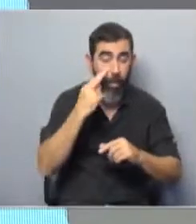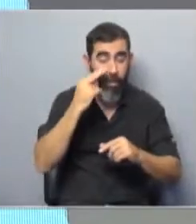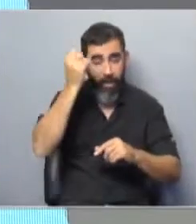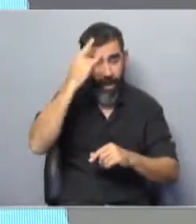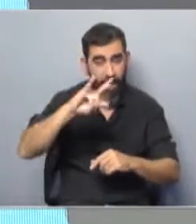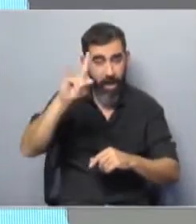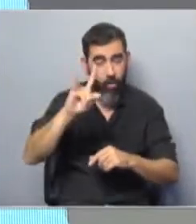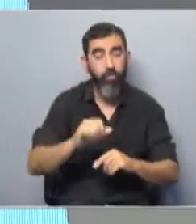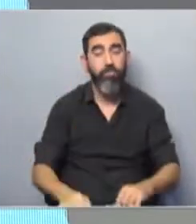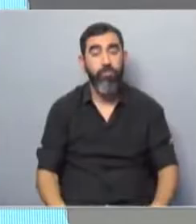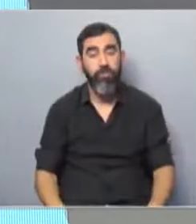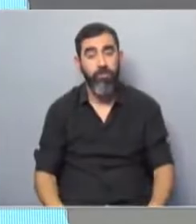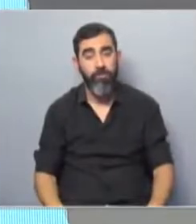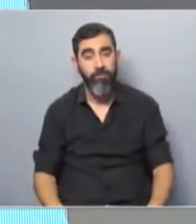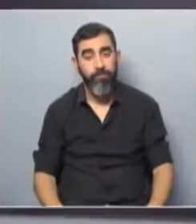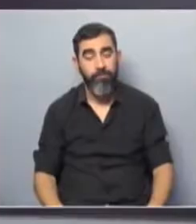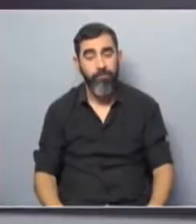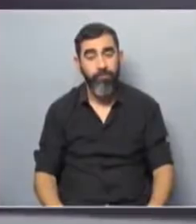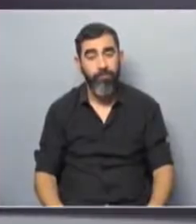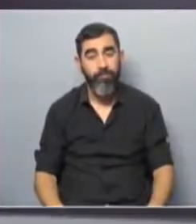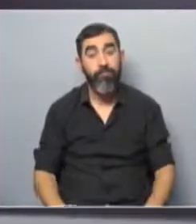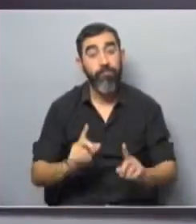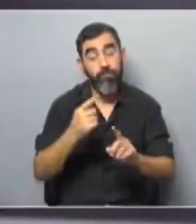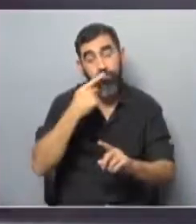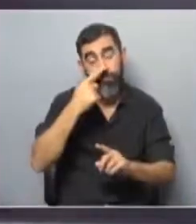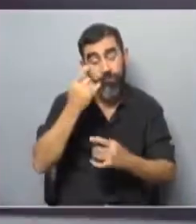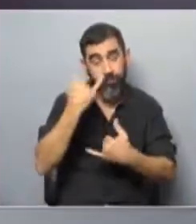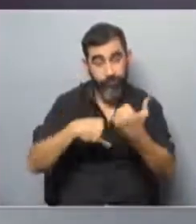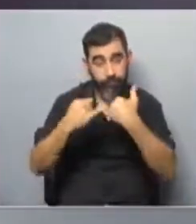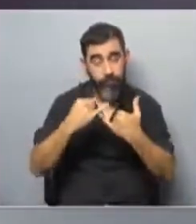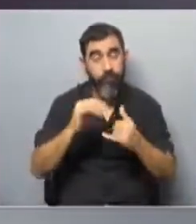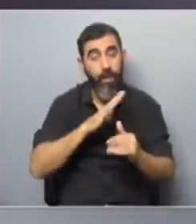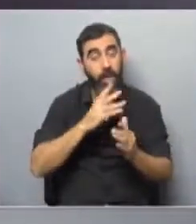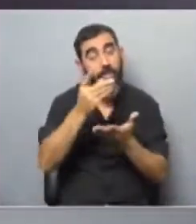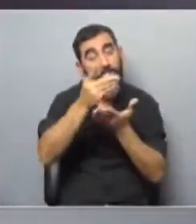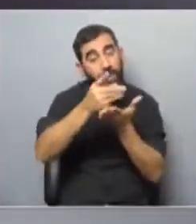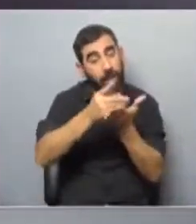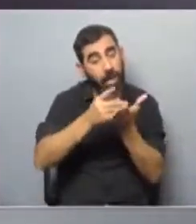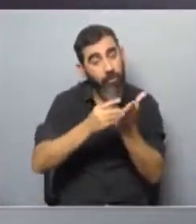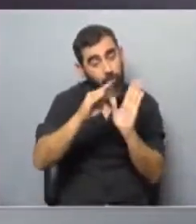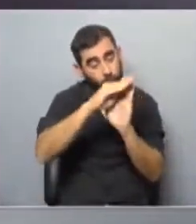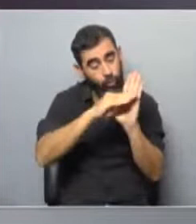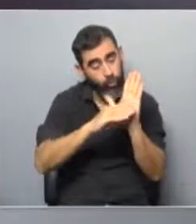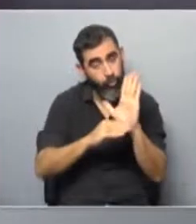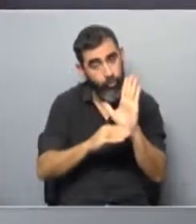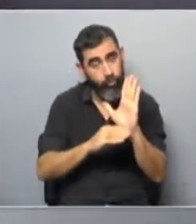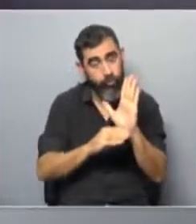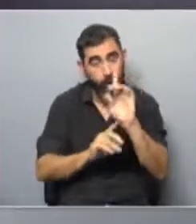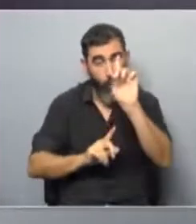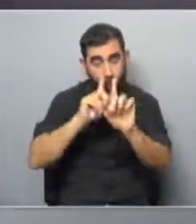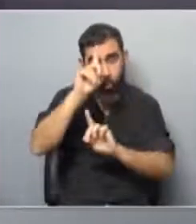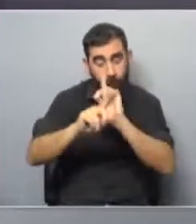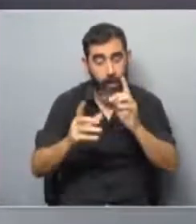es un pasto. También, sí. Un dato interesante es que hay una base de datos desde que comenzó a desarrollar la universidad y ahora